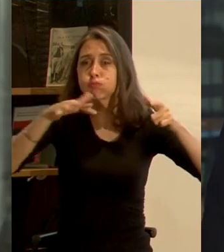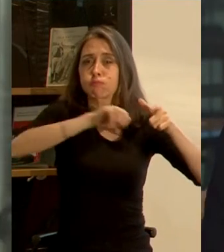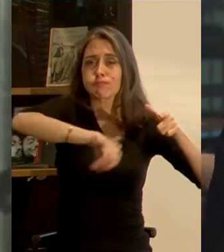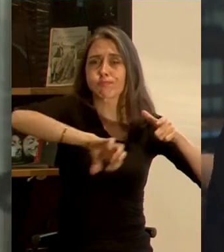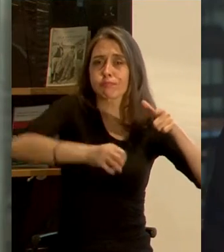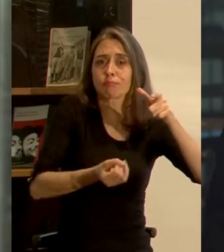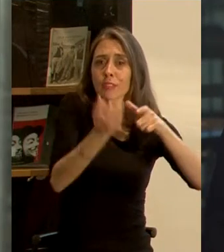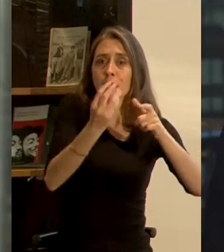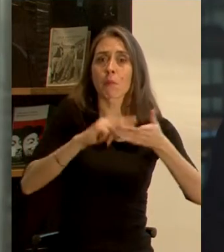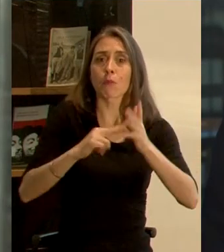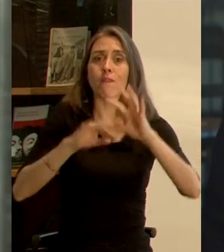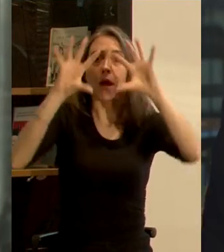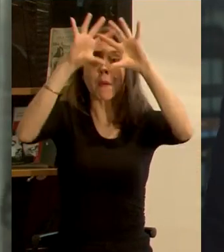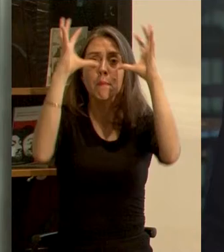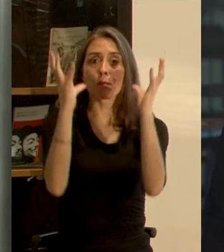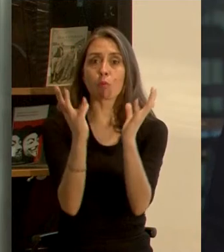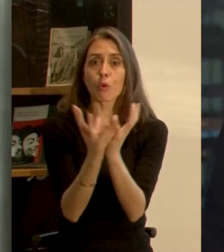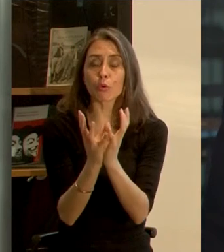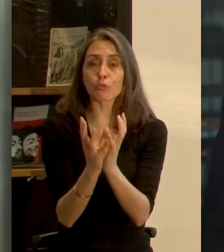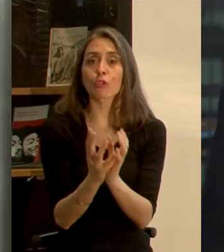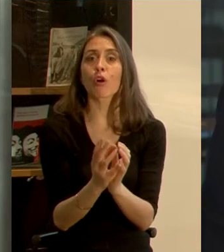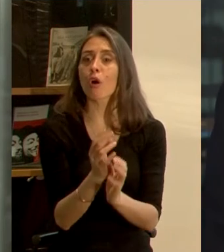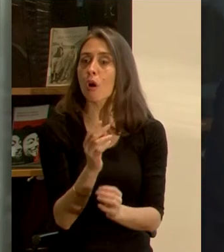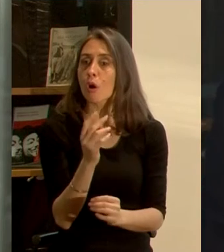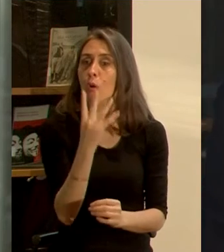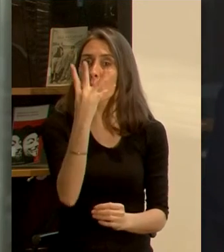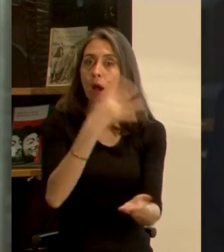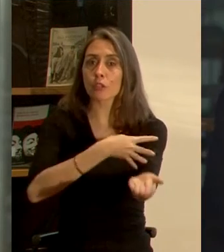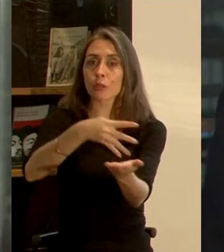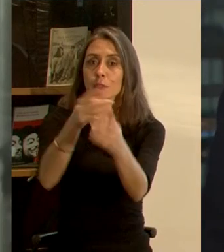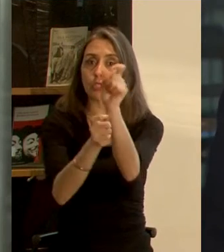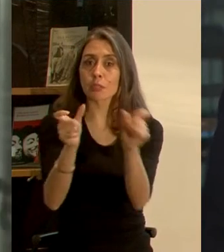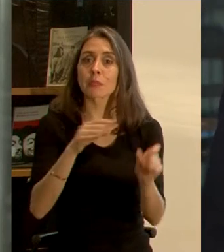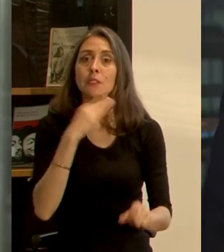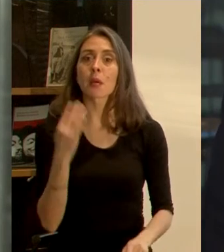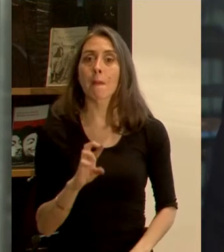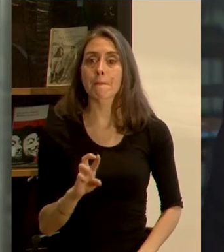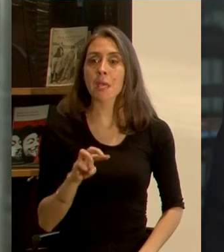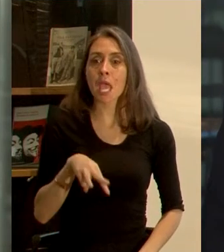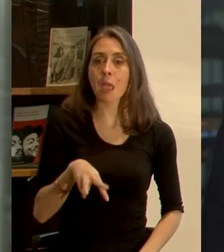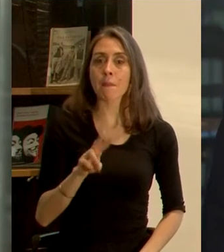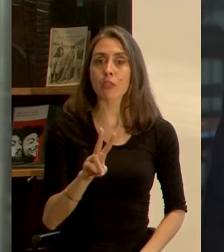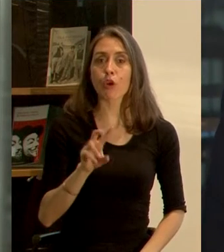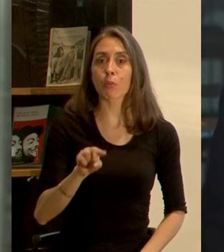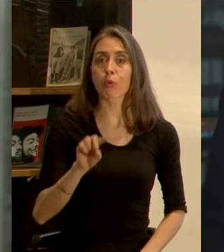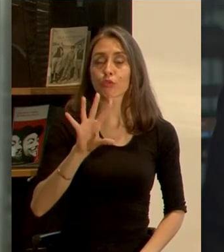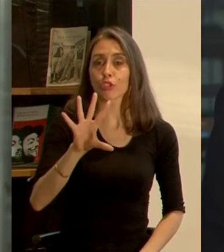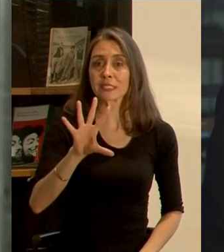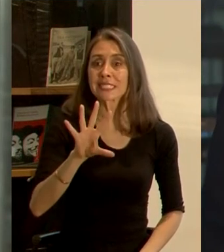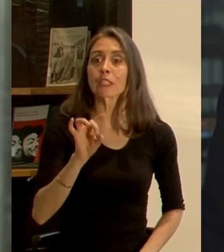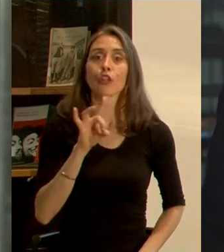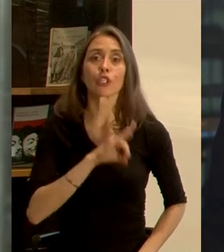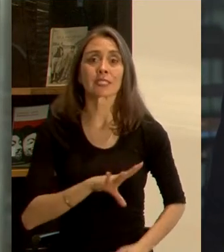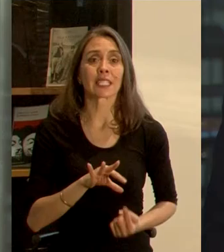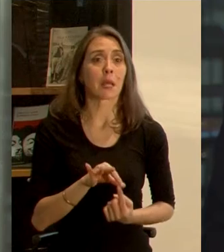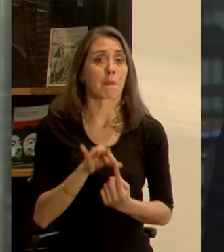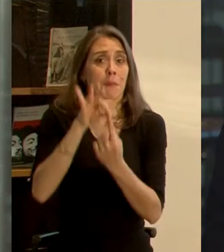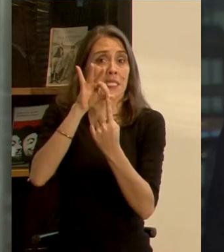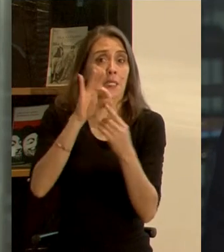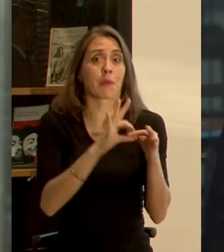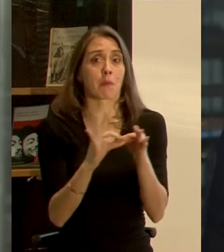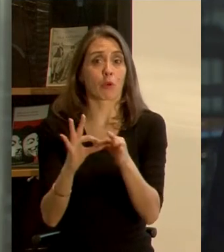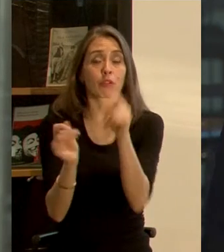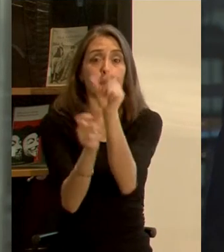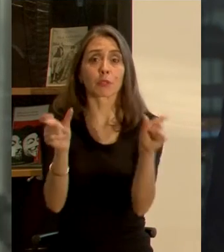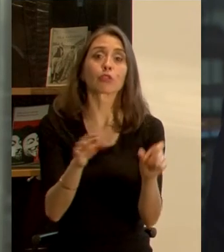ciudad. En el planeta están muriendo más de 4 millones de personas por PM2.5. Y yo les aseguro que en Chile es una de las principales causas de